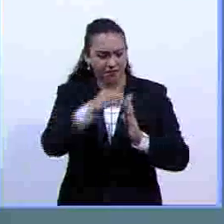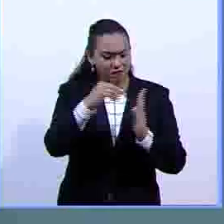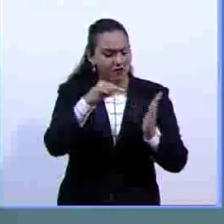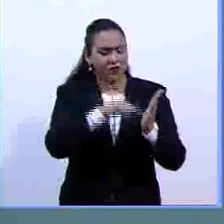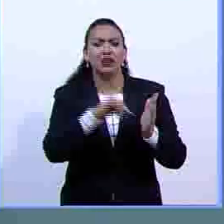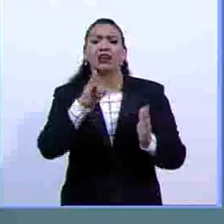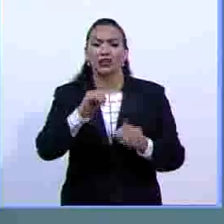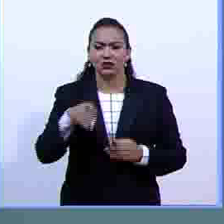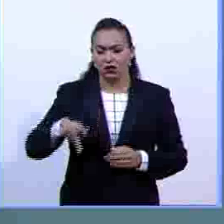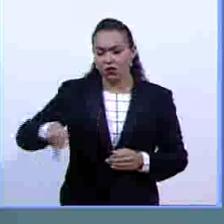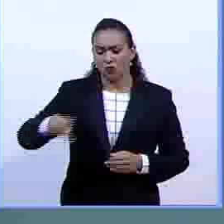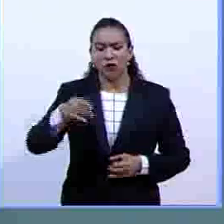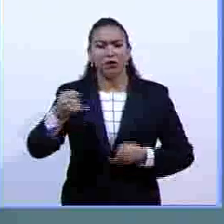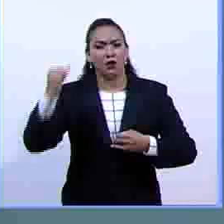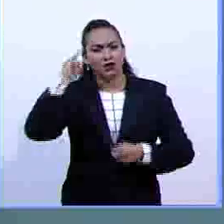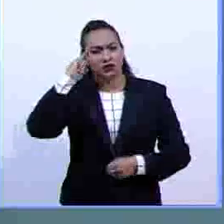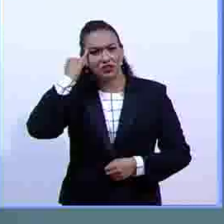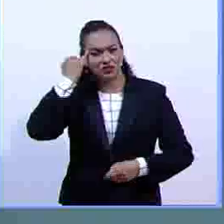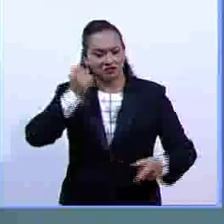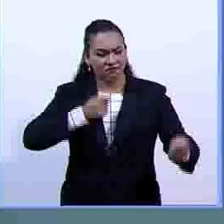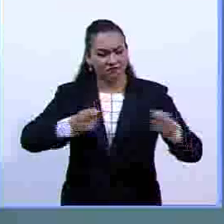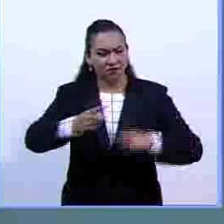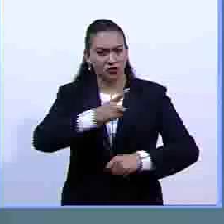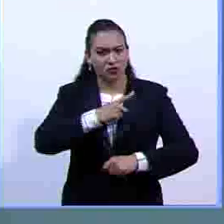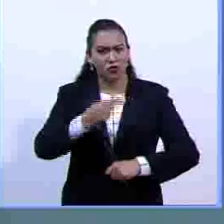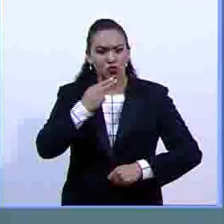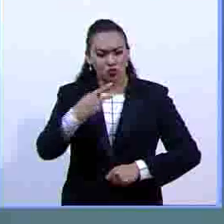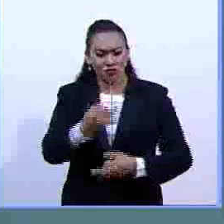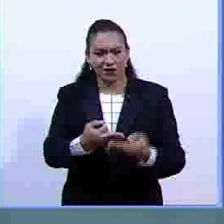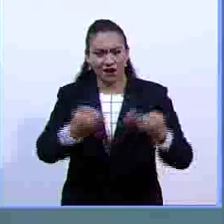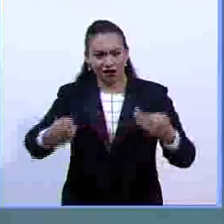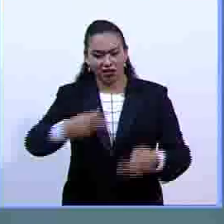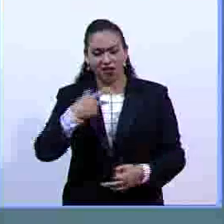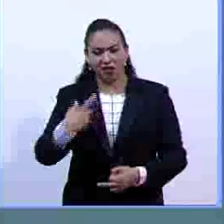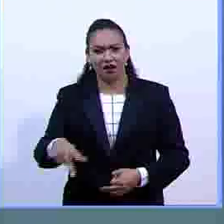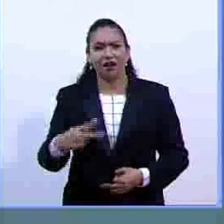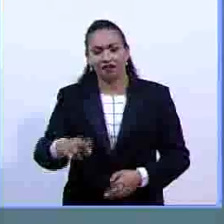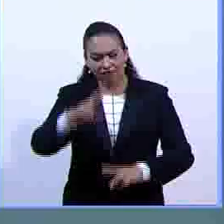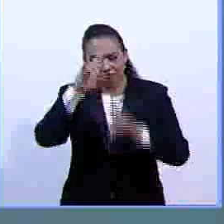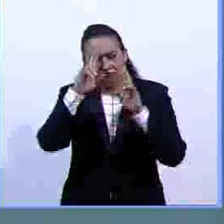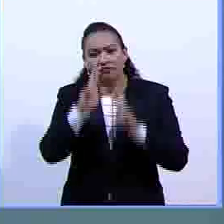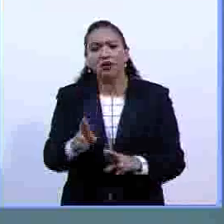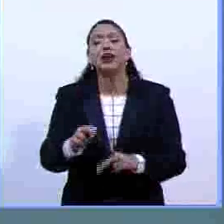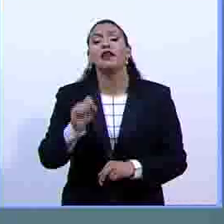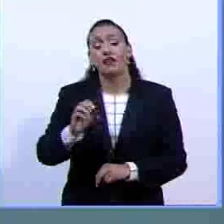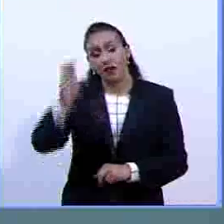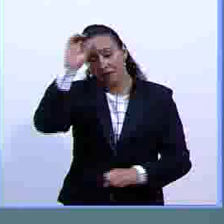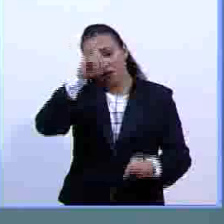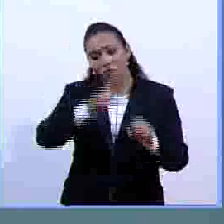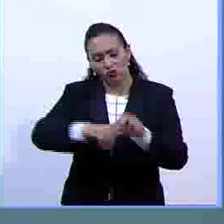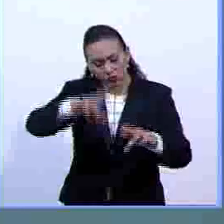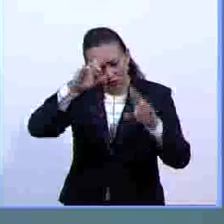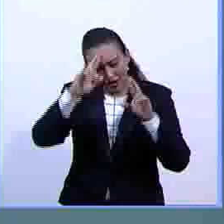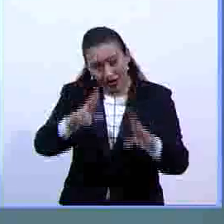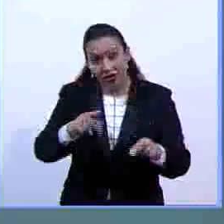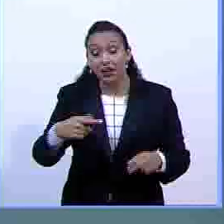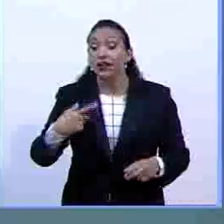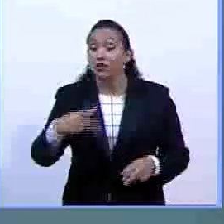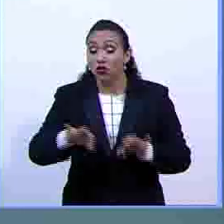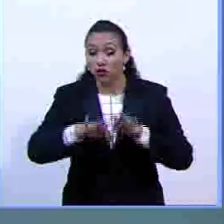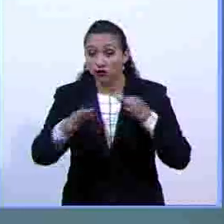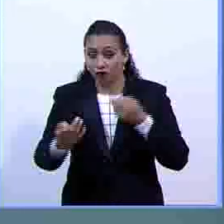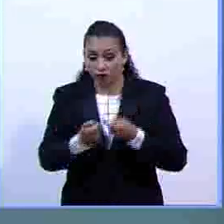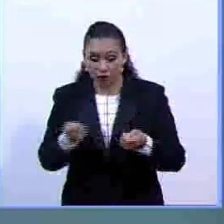autonomía de los pueblos indígenas, el uso de sus tierras y recursos, así como la preservación de sus costumbres y formas de gobierno.